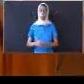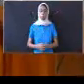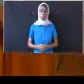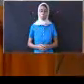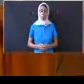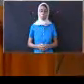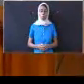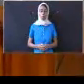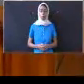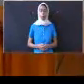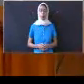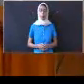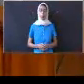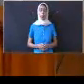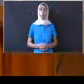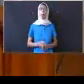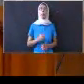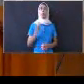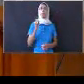Te necesitamos.